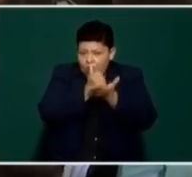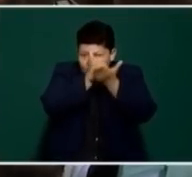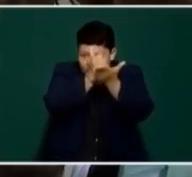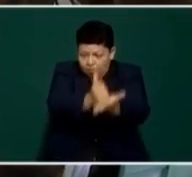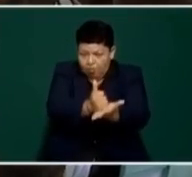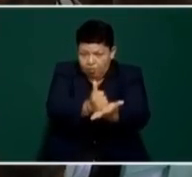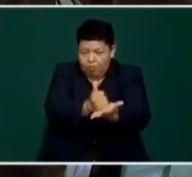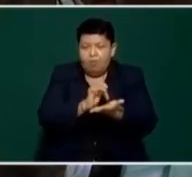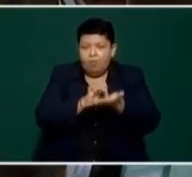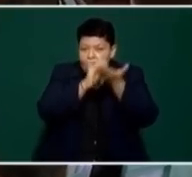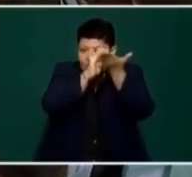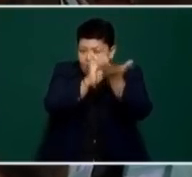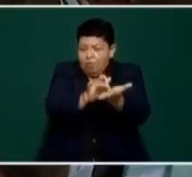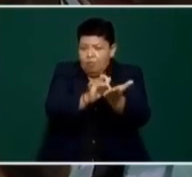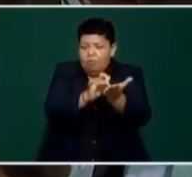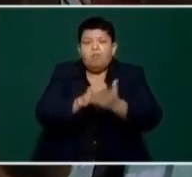a